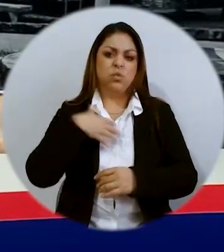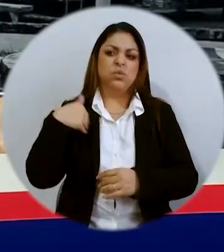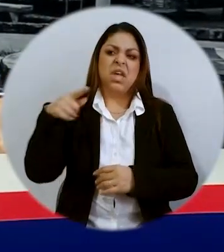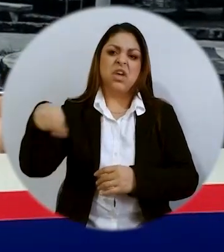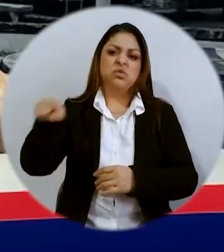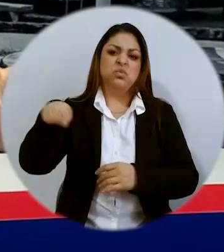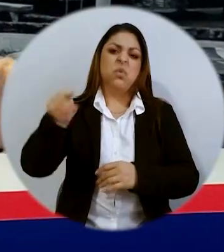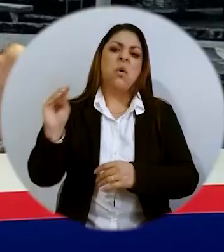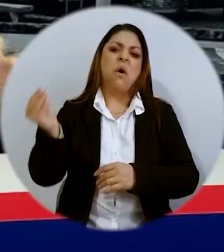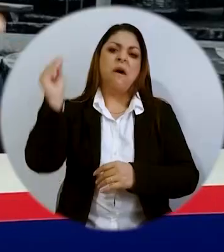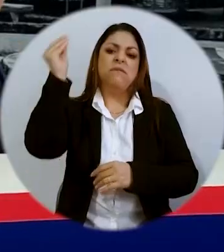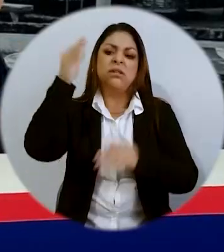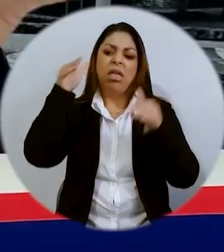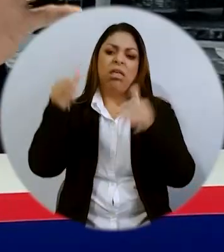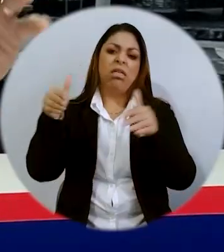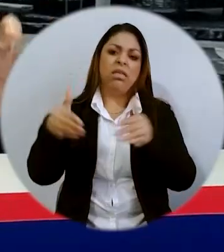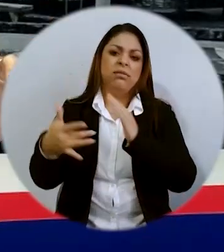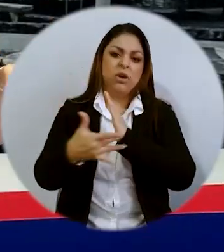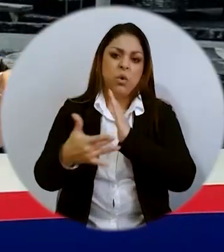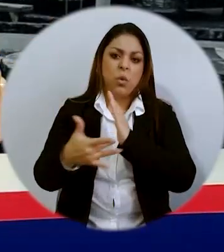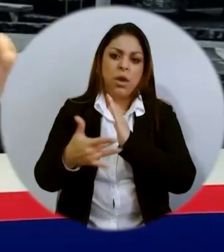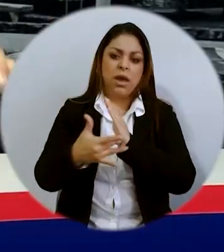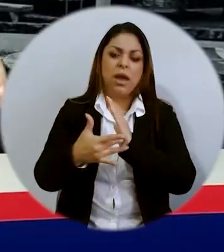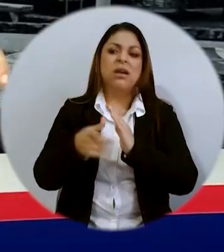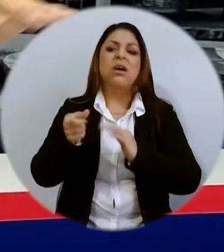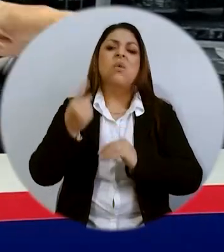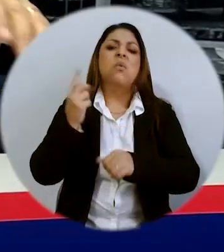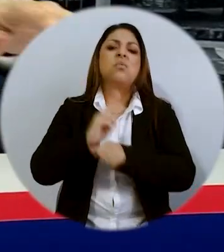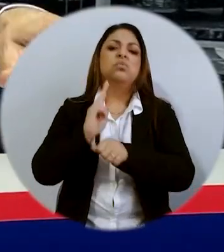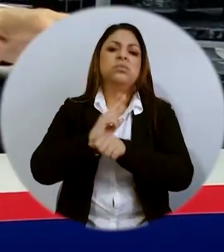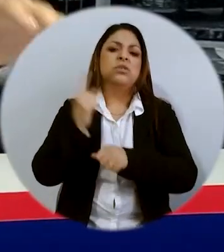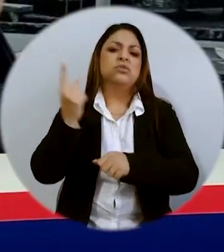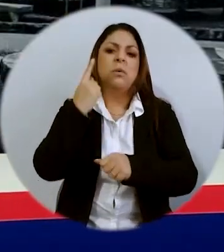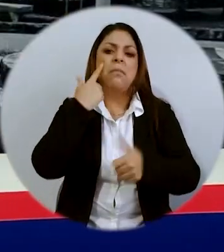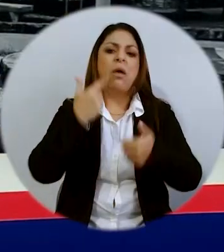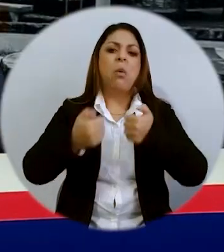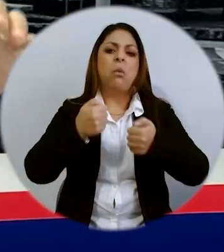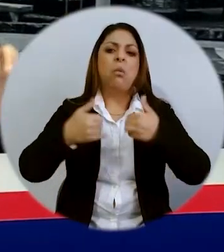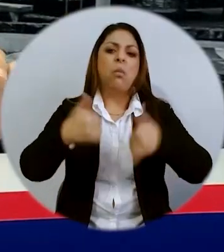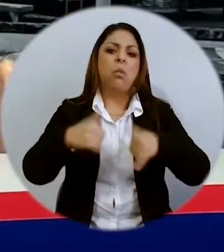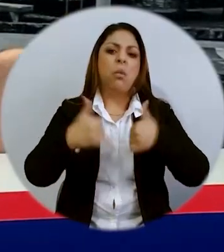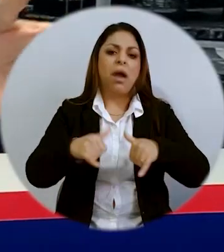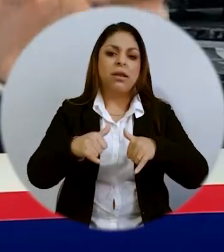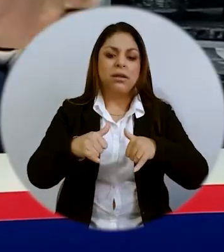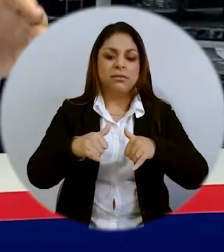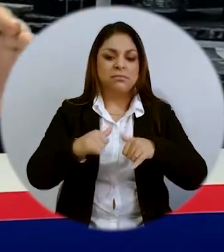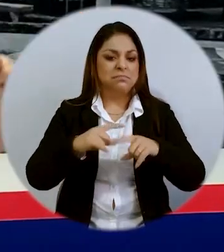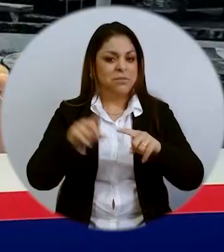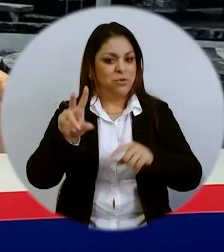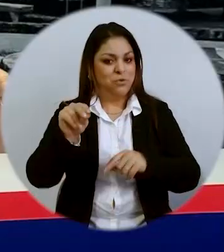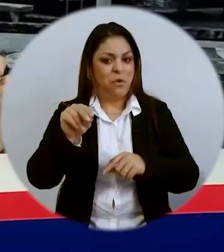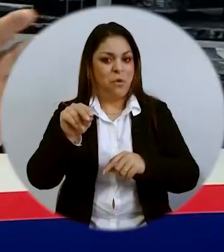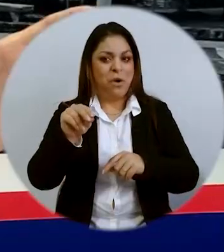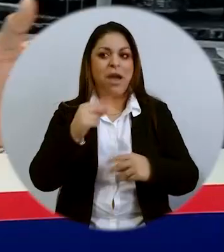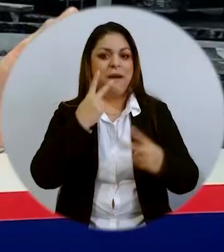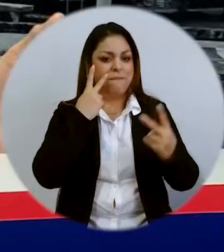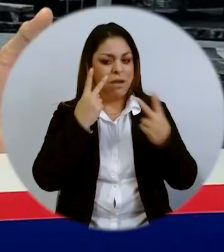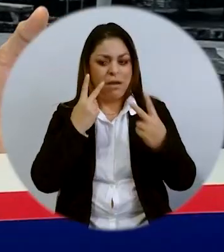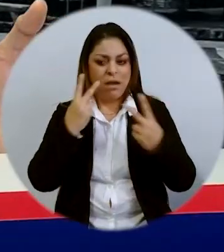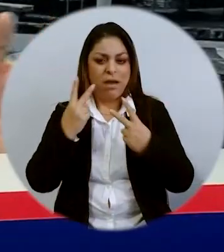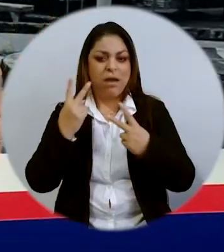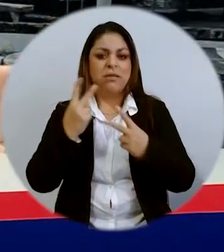jovencitos están con eso, y además solo lo usan para jugar. Pero cuando vemos